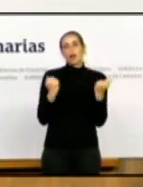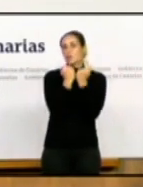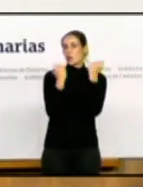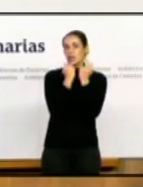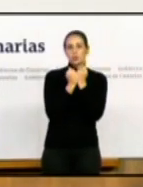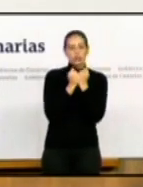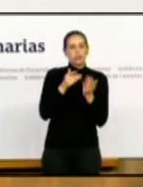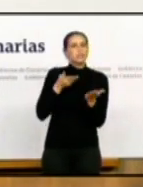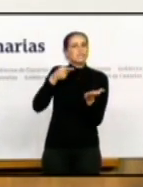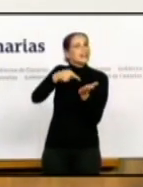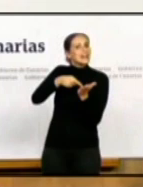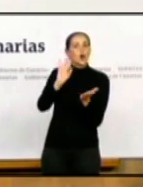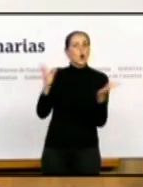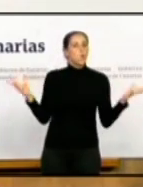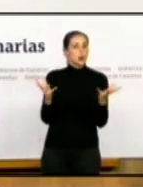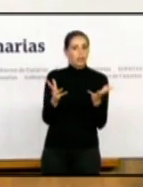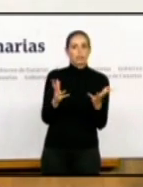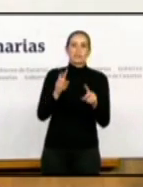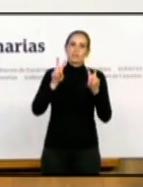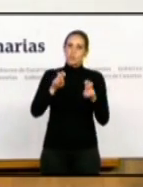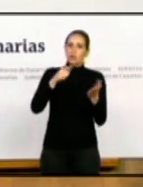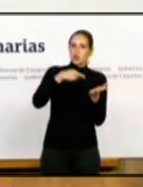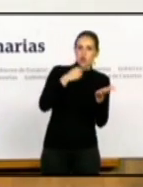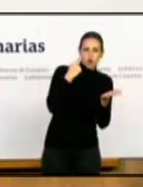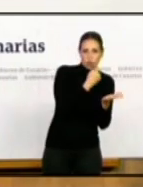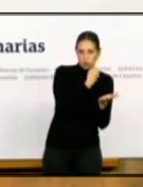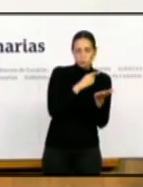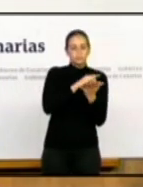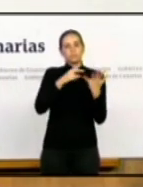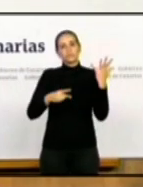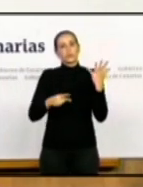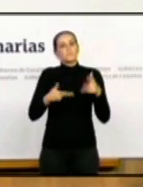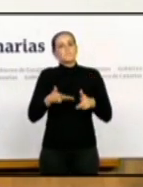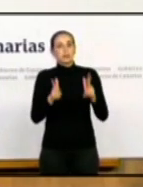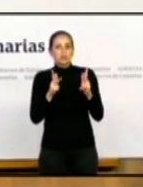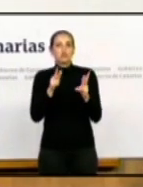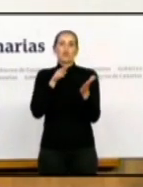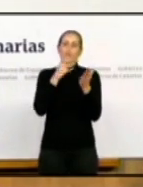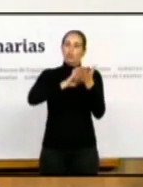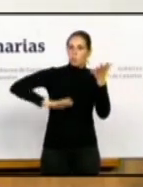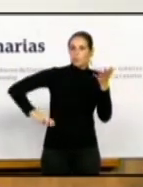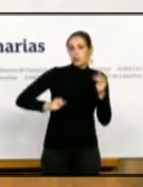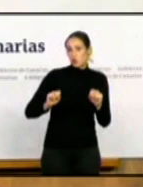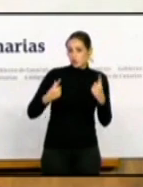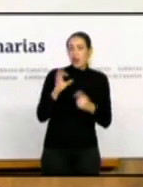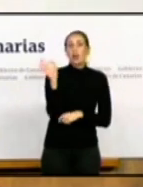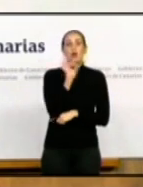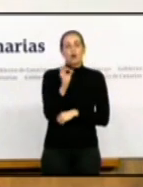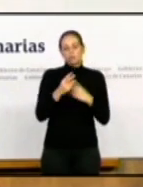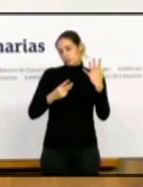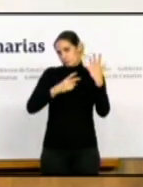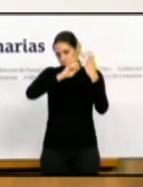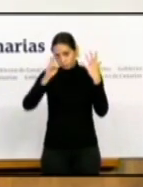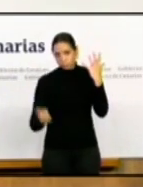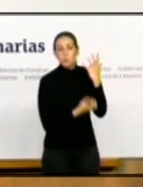órganos públicos, judiciales o notariales, renovaciones de permisos y documentación oficial, así como otros trámites administrativos